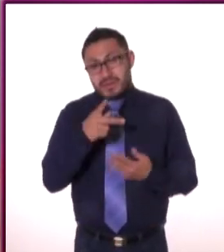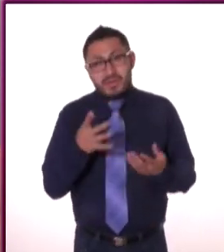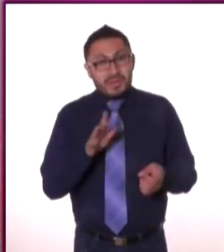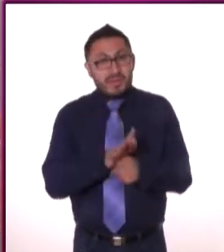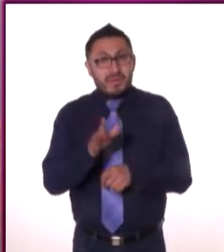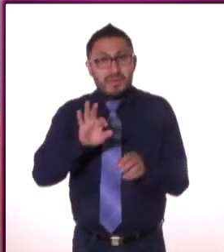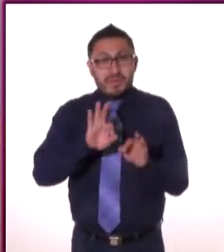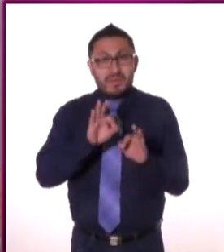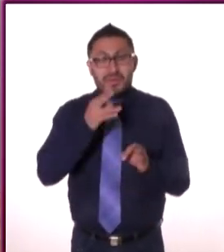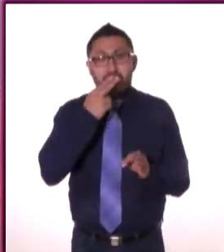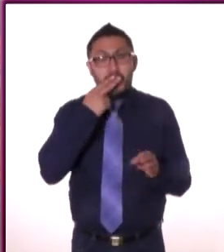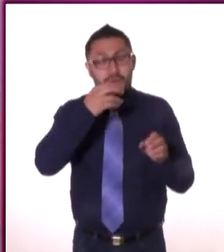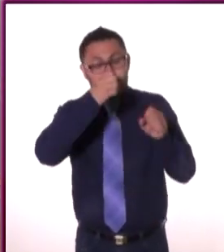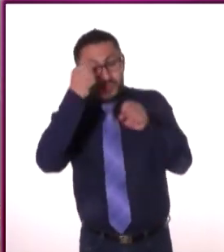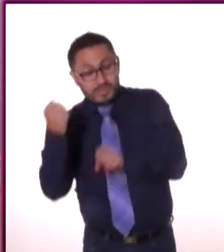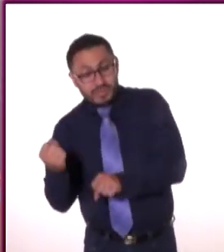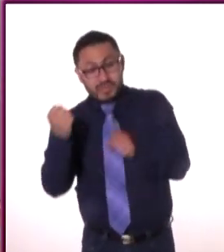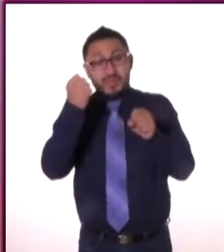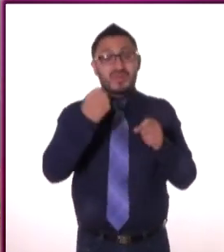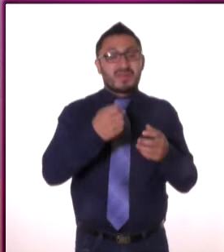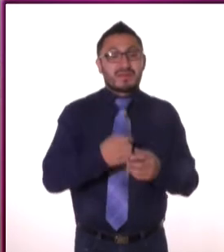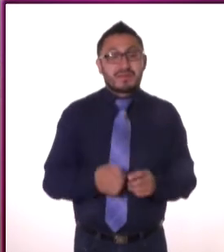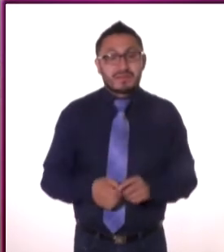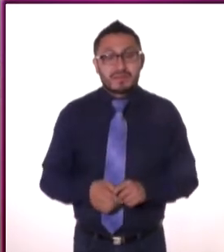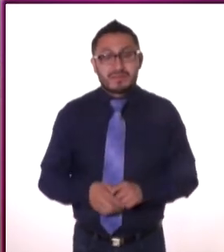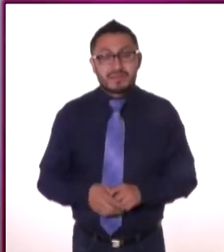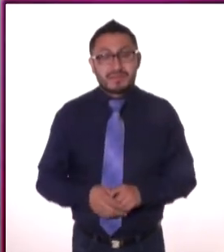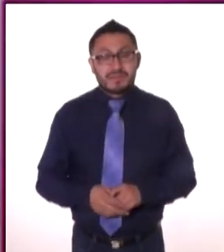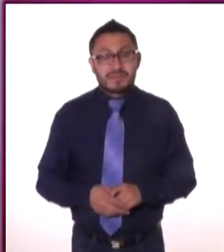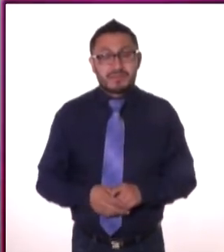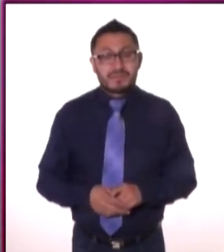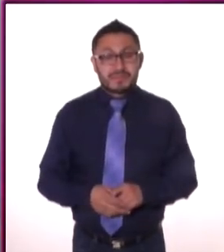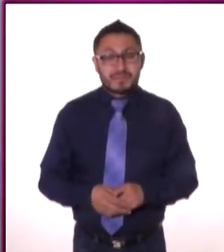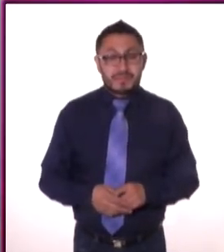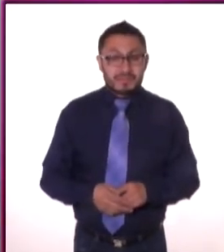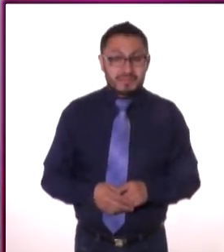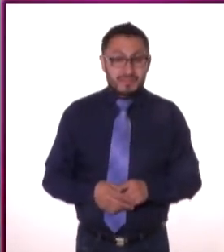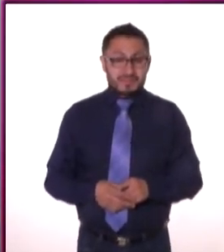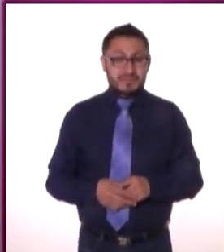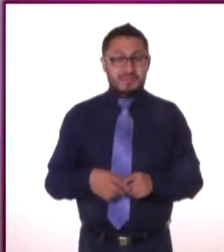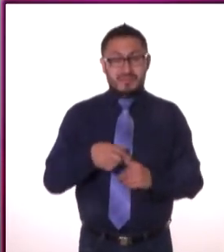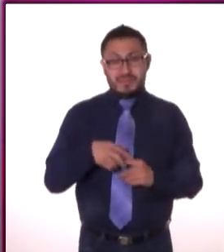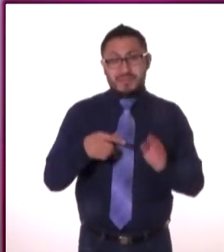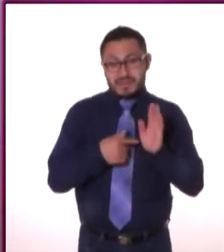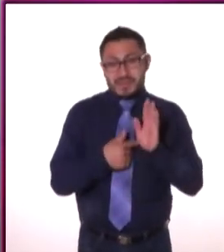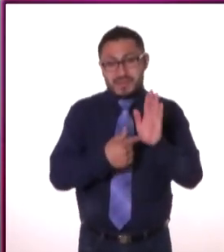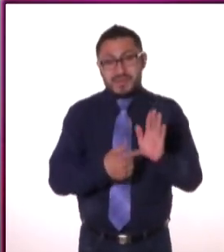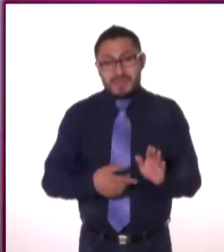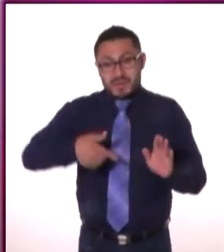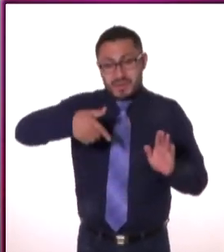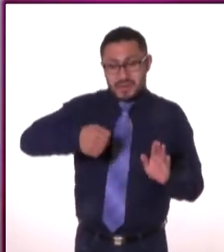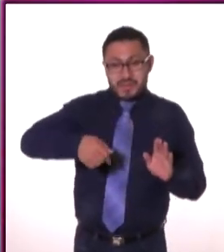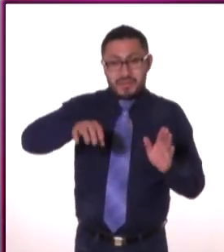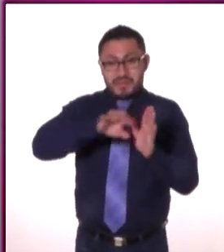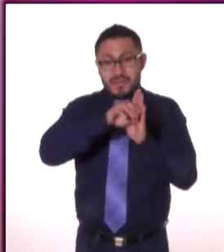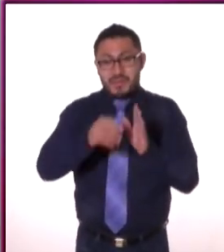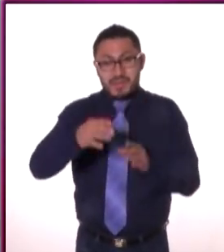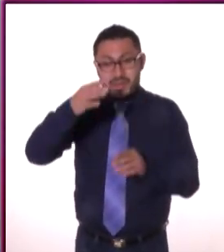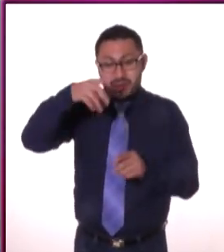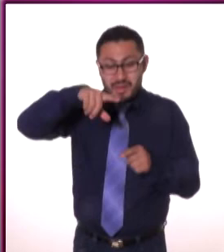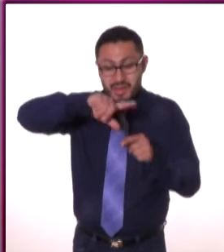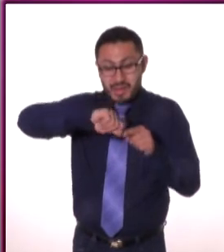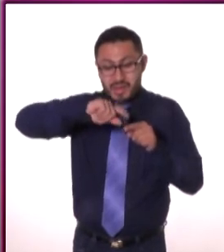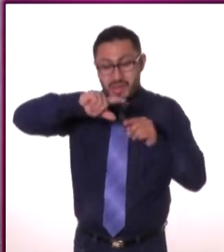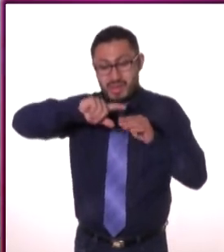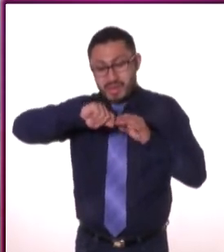vida cotidiana, ¿qué tipo de palancas utilizas? ¿No? Pues digo, les enseñé las pinzas, por